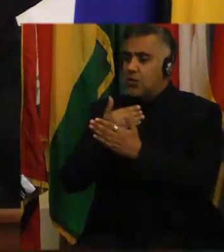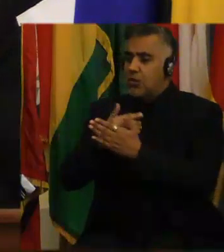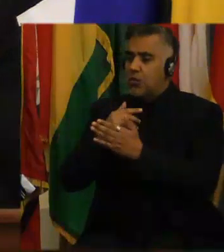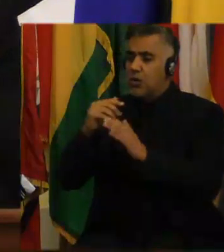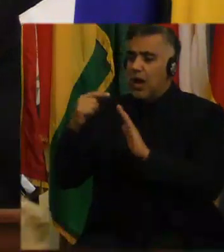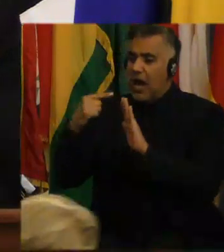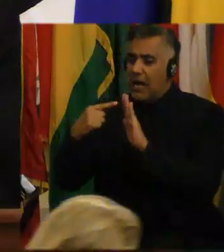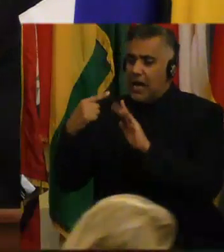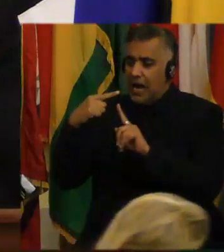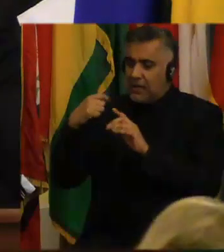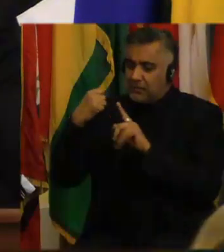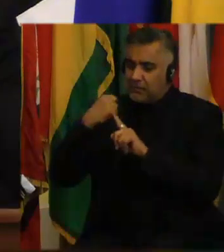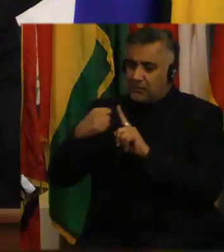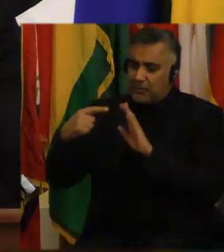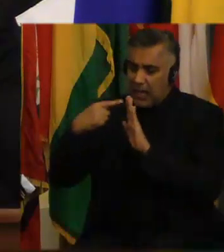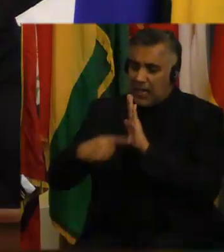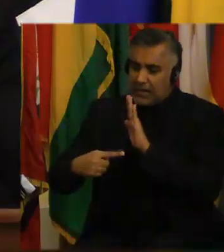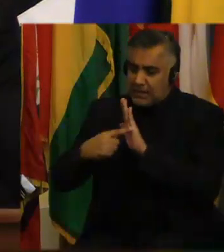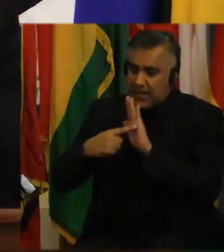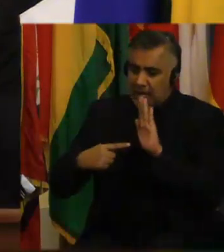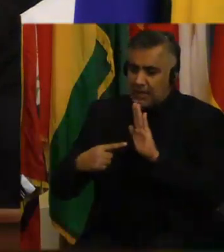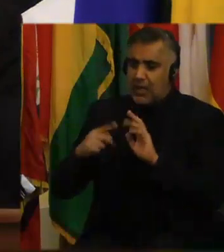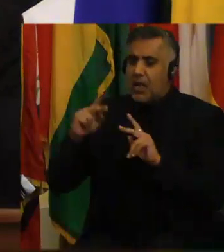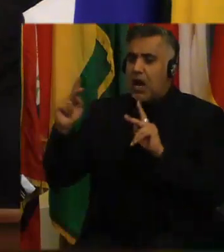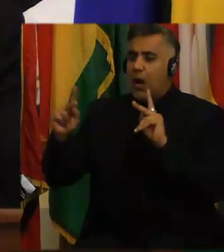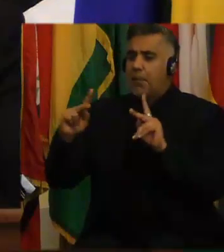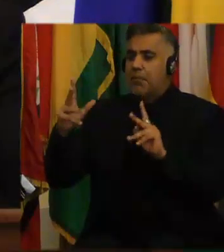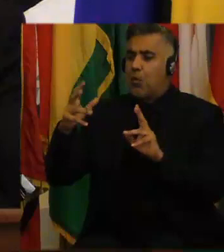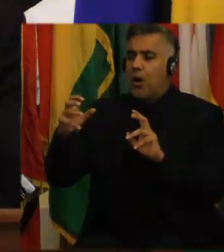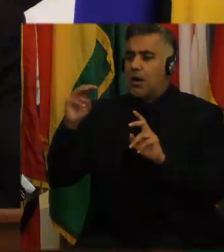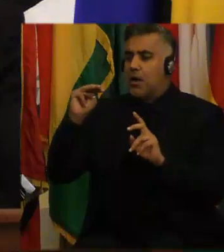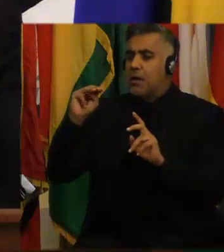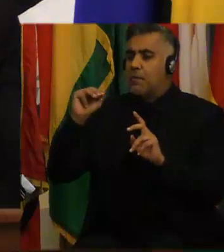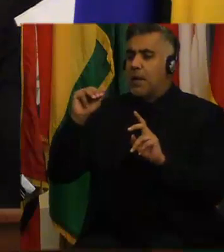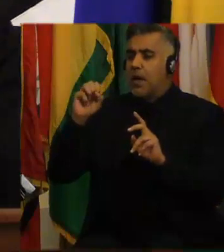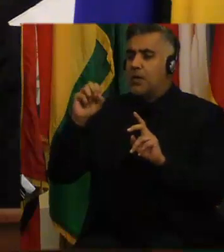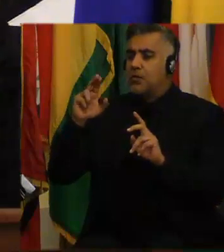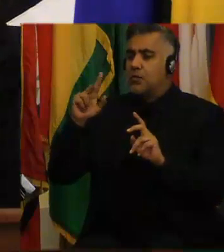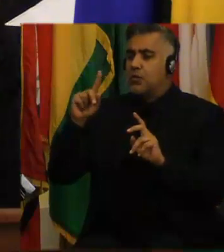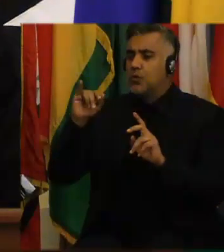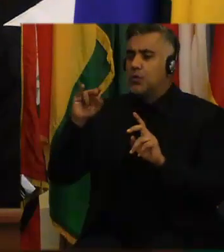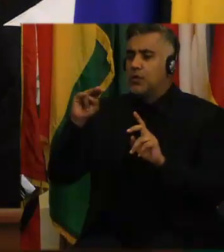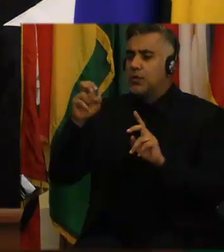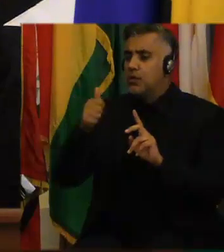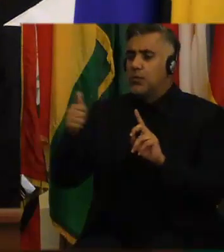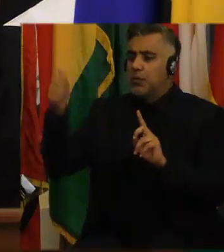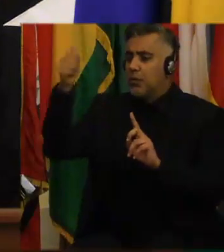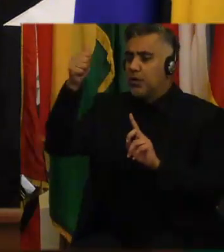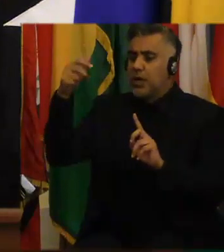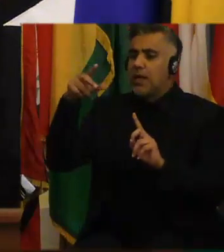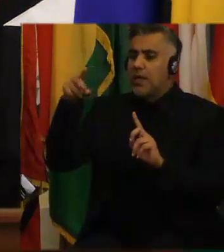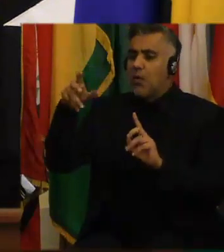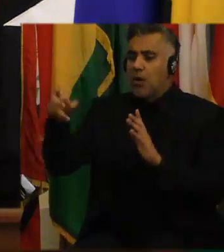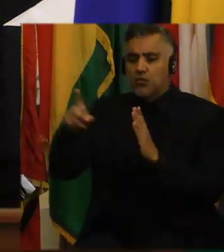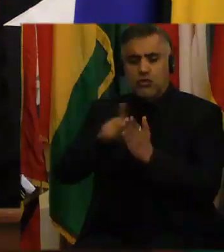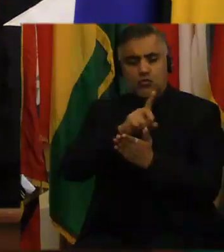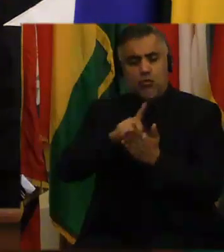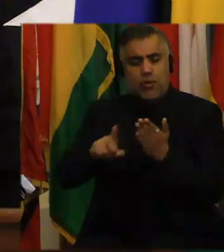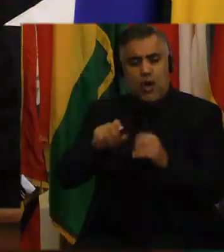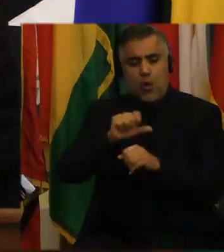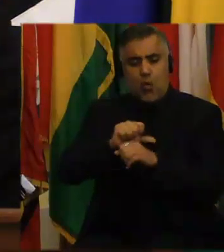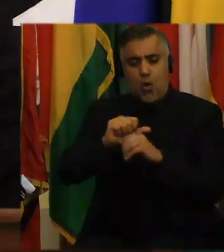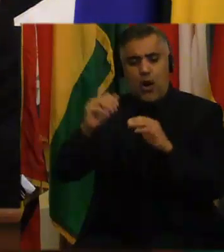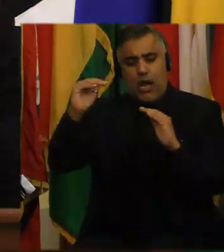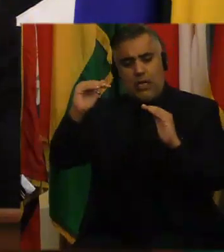supremacía masculina, una división sexual discriminatoria del trabajo y la subordinación de las mujeres. Ante ellos,